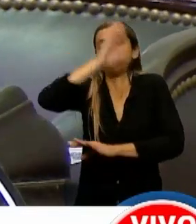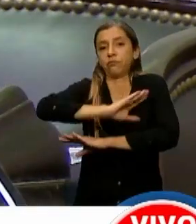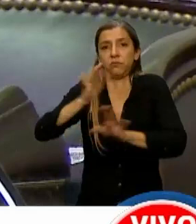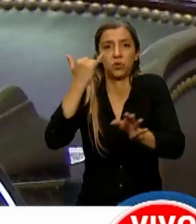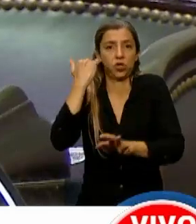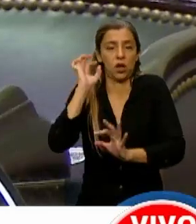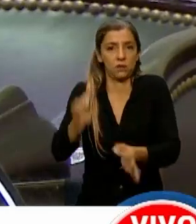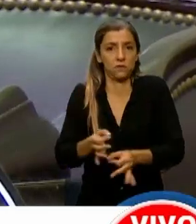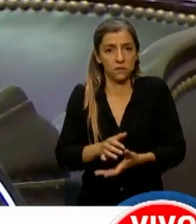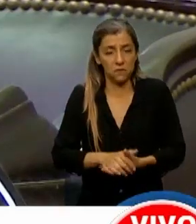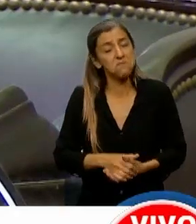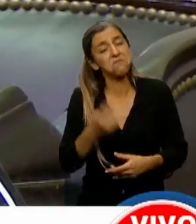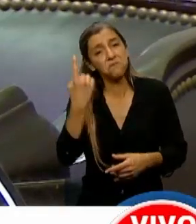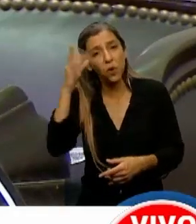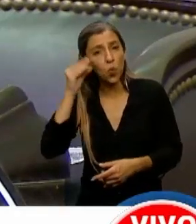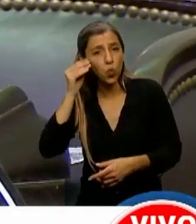Y escuché a un diputado,